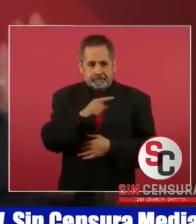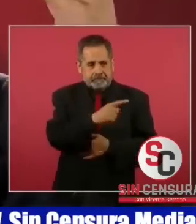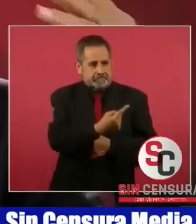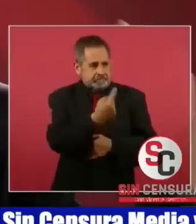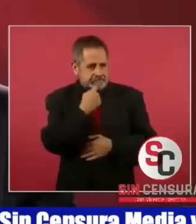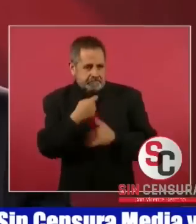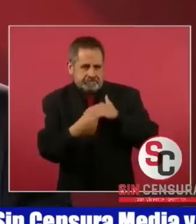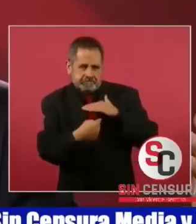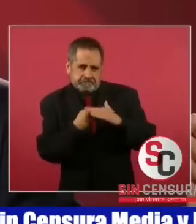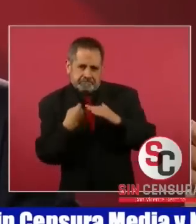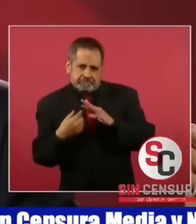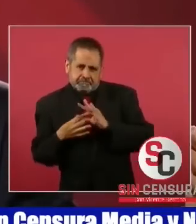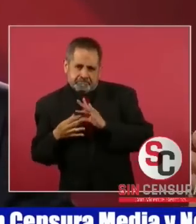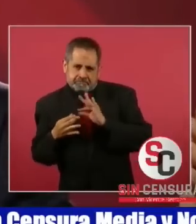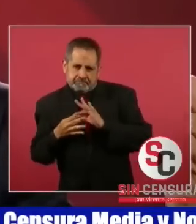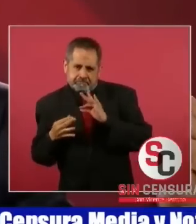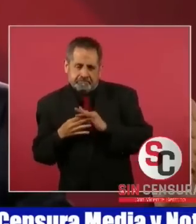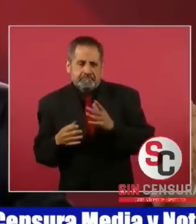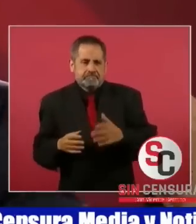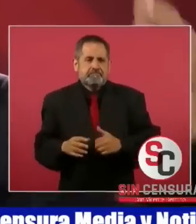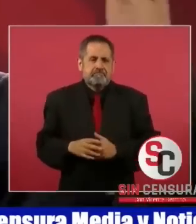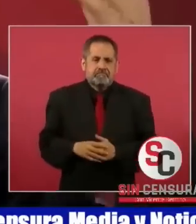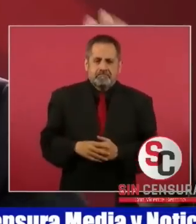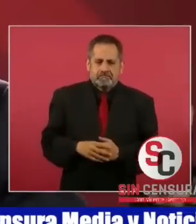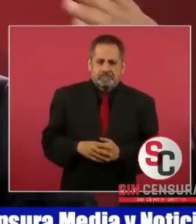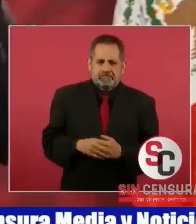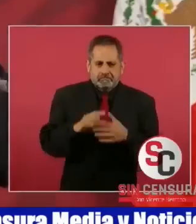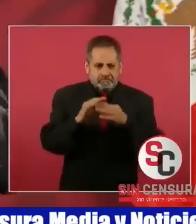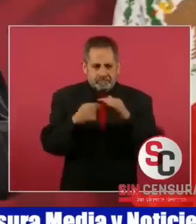ya me habían hecho. Sí, desde antes. Sí,